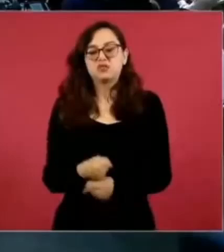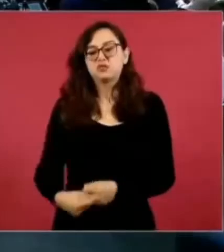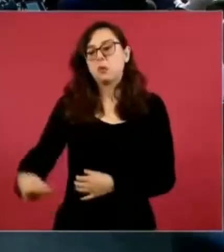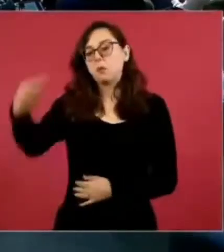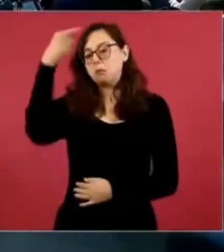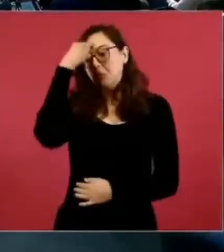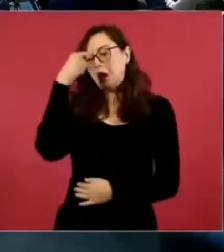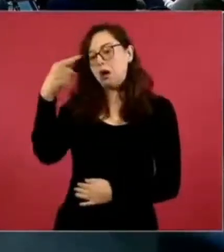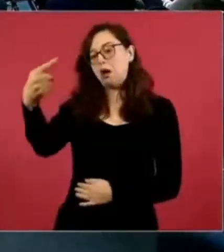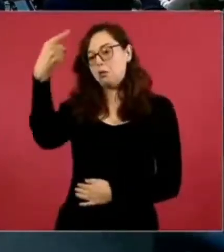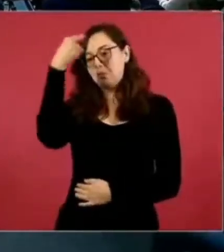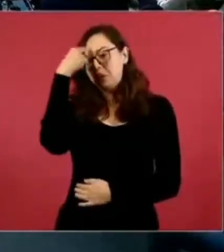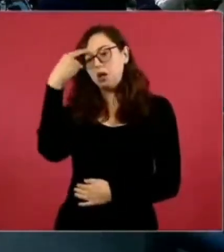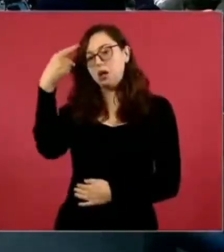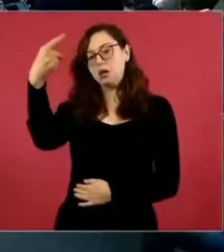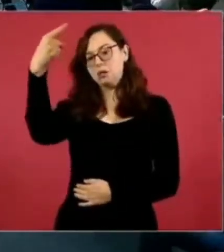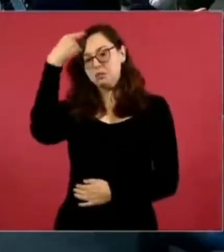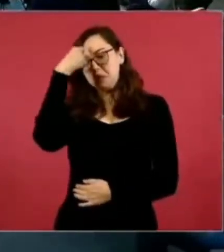para poderse imponer,